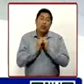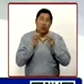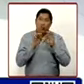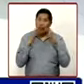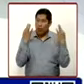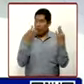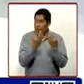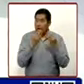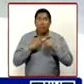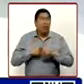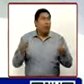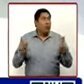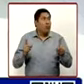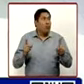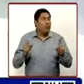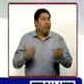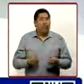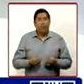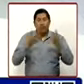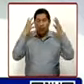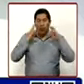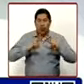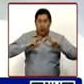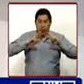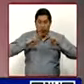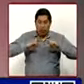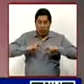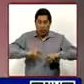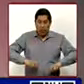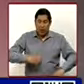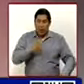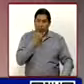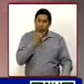embargo, todavía queda mucho por investigar.